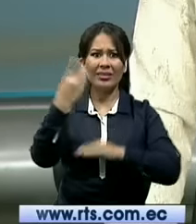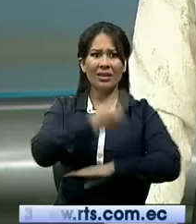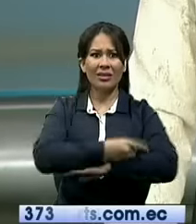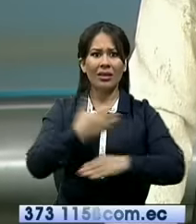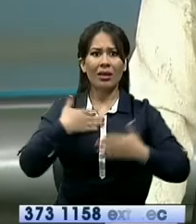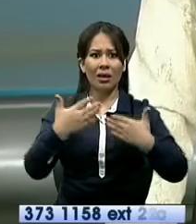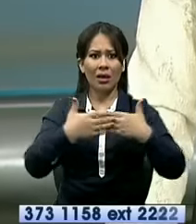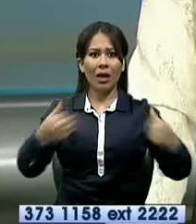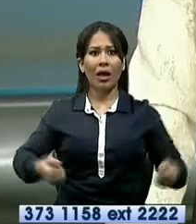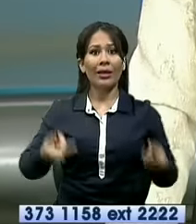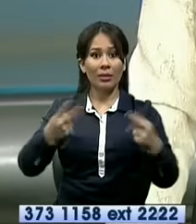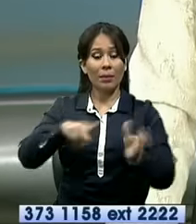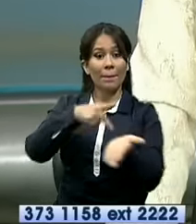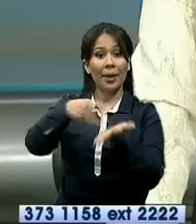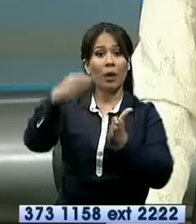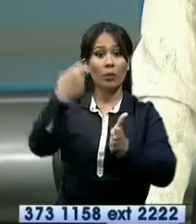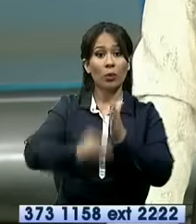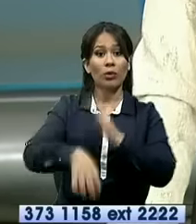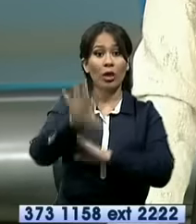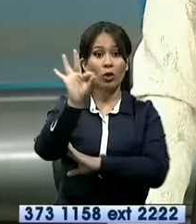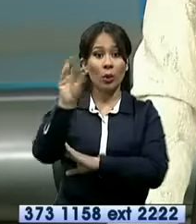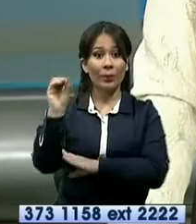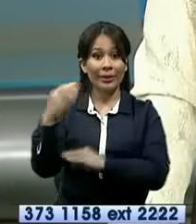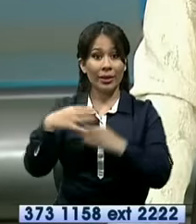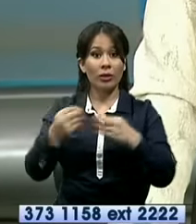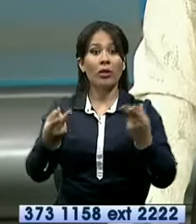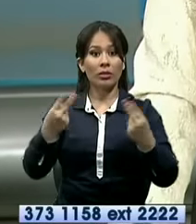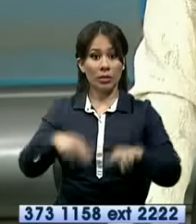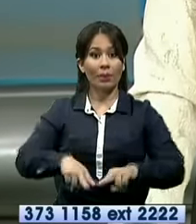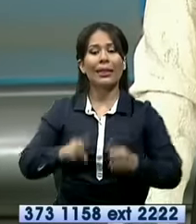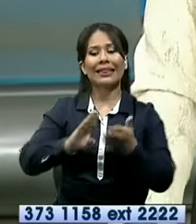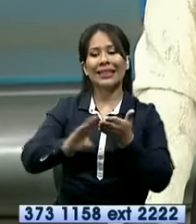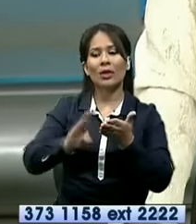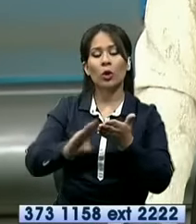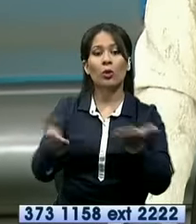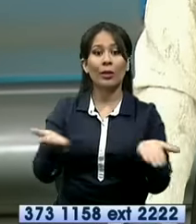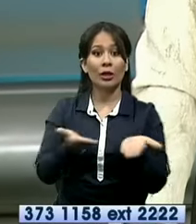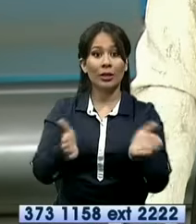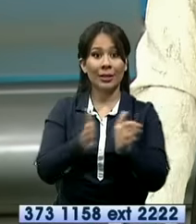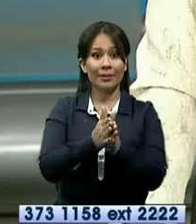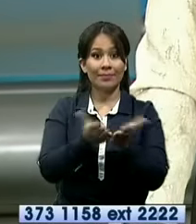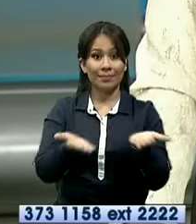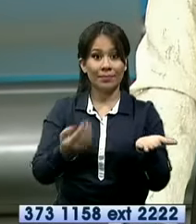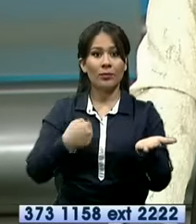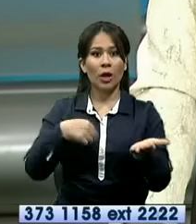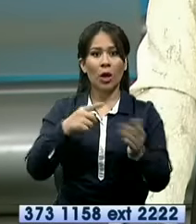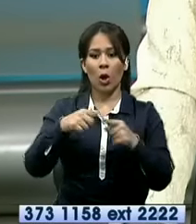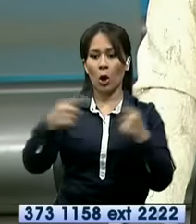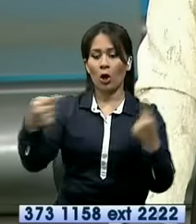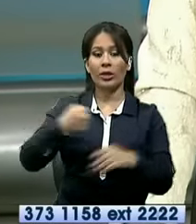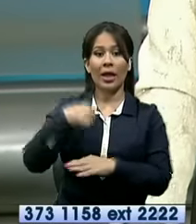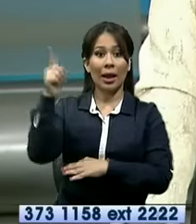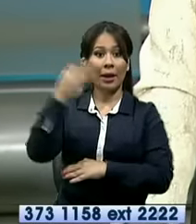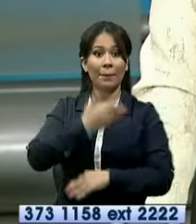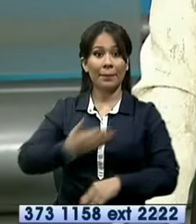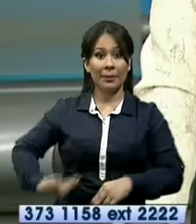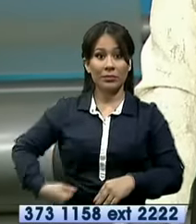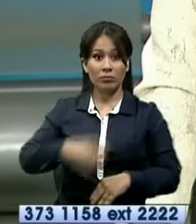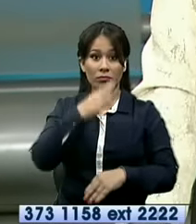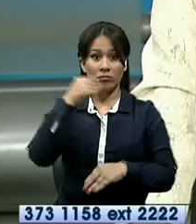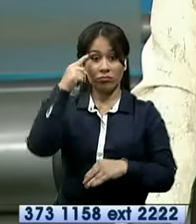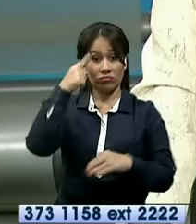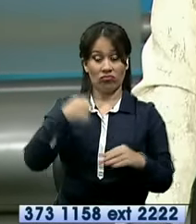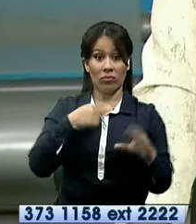una multa de $90 y pedir disculpas en el mismo medio en donde supuestamente atentó contra la honra del presidente Rafael